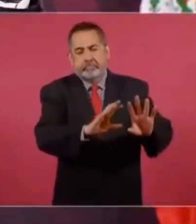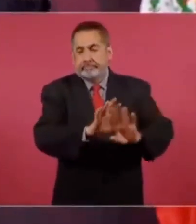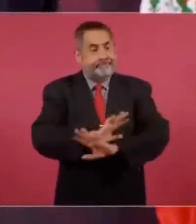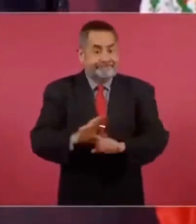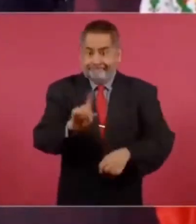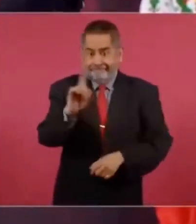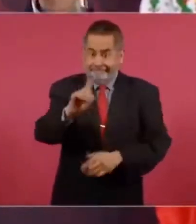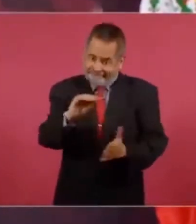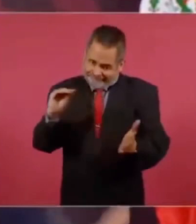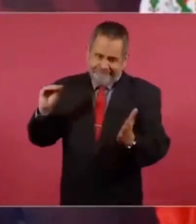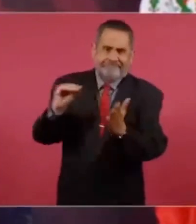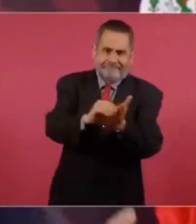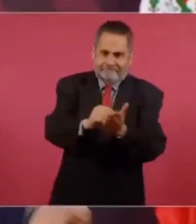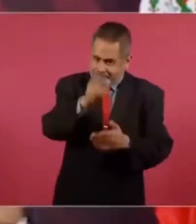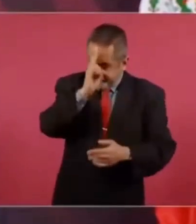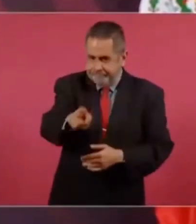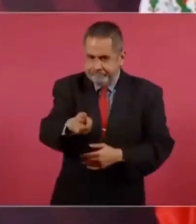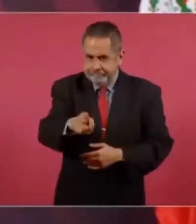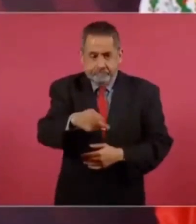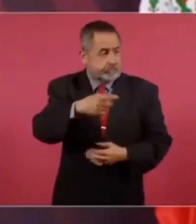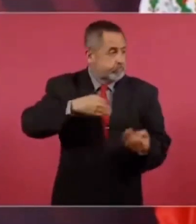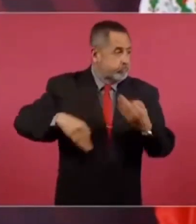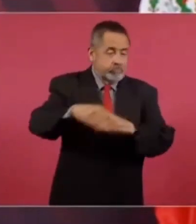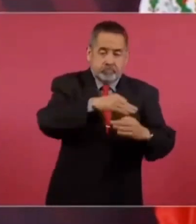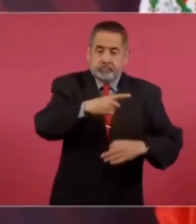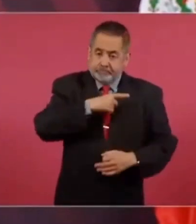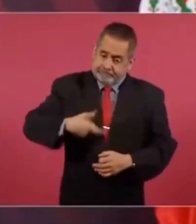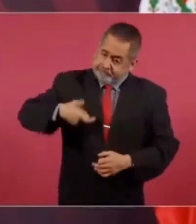Entonces, ¿qué nos ha significado eso?